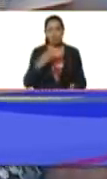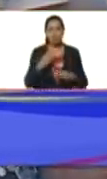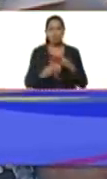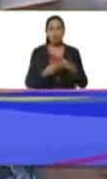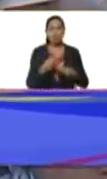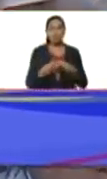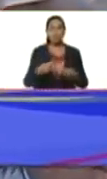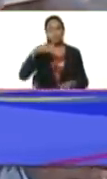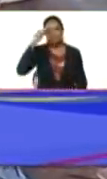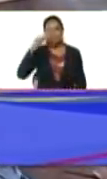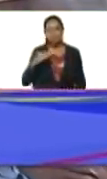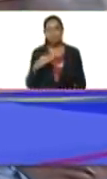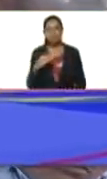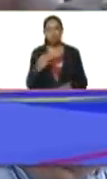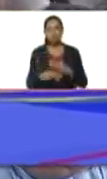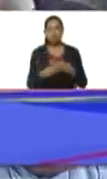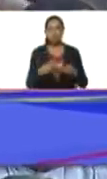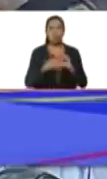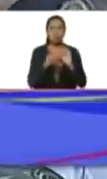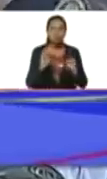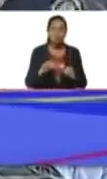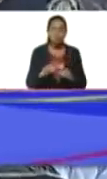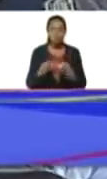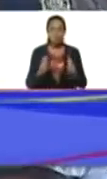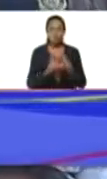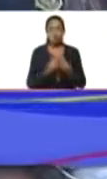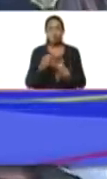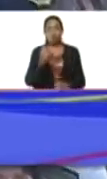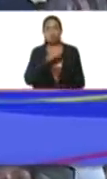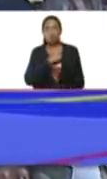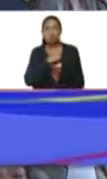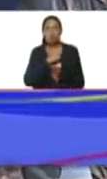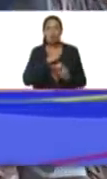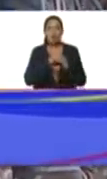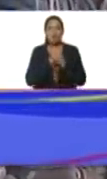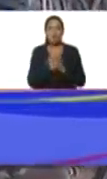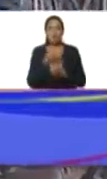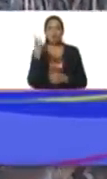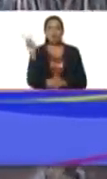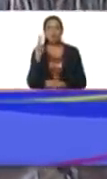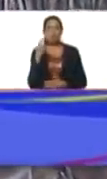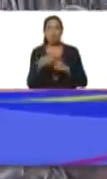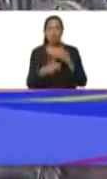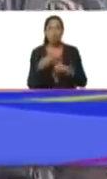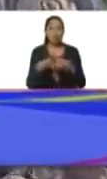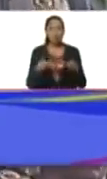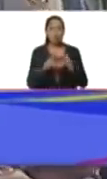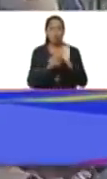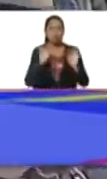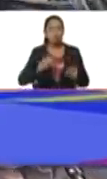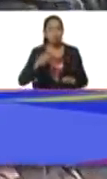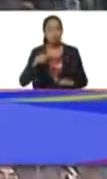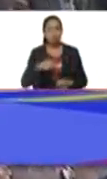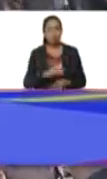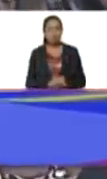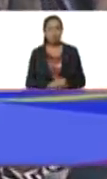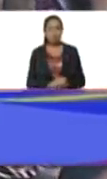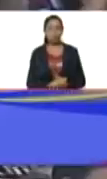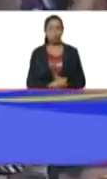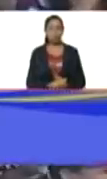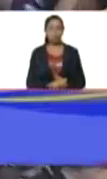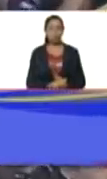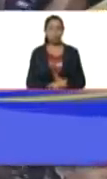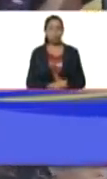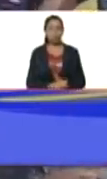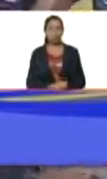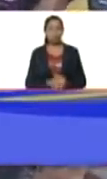miliciano, me hago miliciana. Por patriotismo, por amor a Venezuela, lo hacen los milicianos y las milicianas.